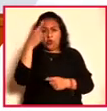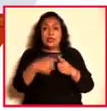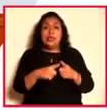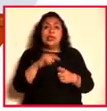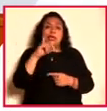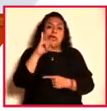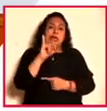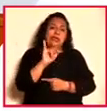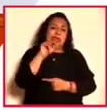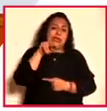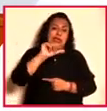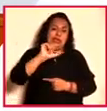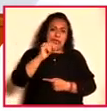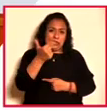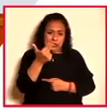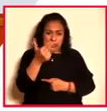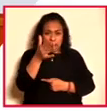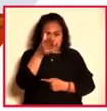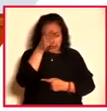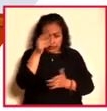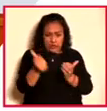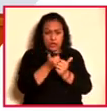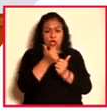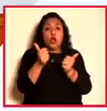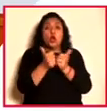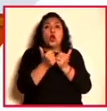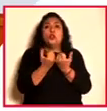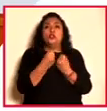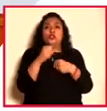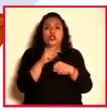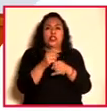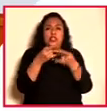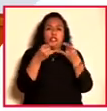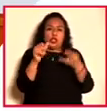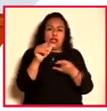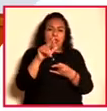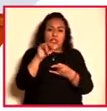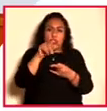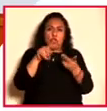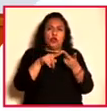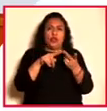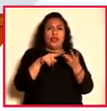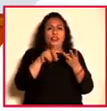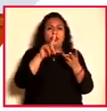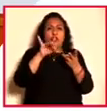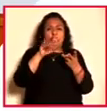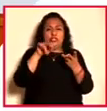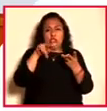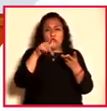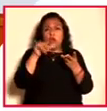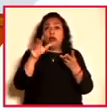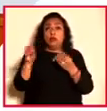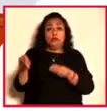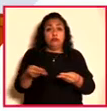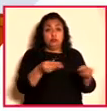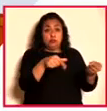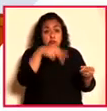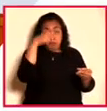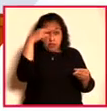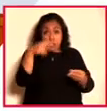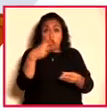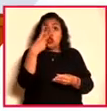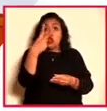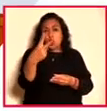de Antropología e Historia, la Sociedad Histórica de Arizona y la Diócesis de Nogales han sido devueltos a nuestro país dos